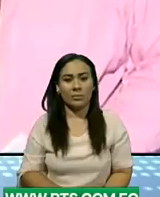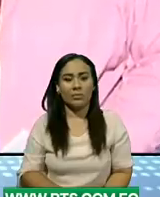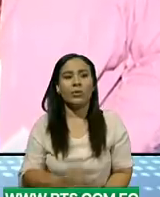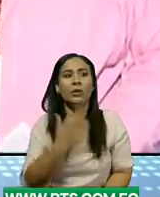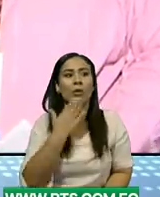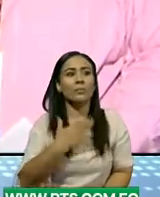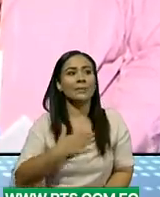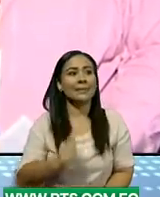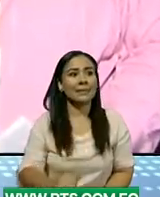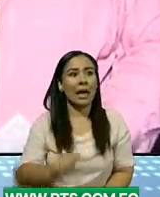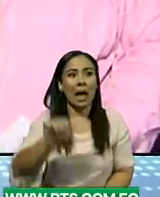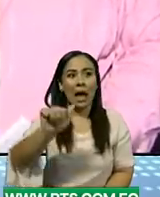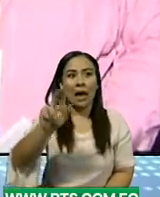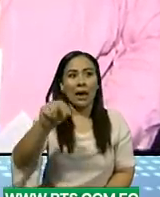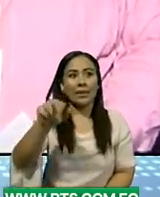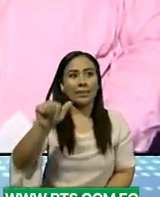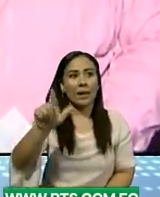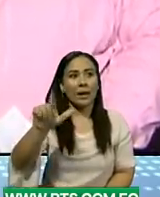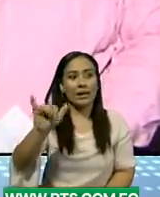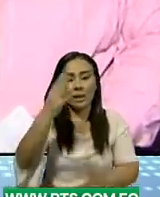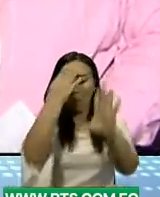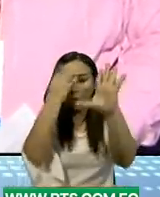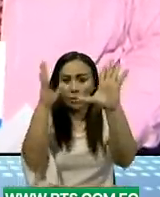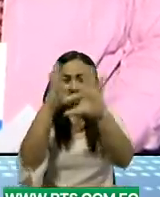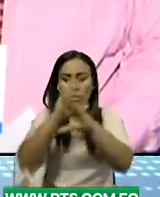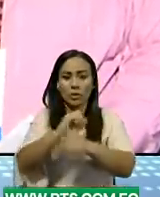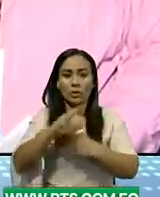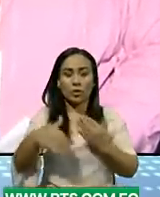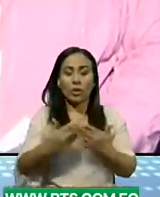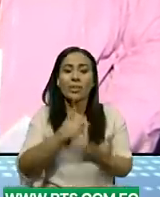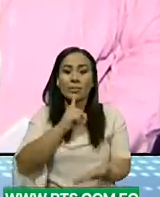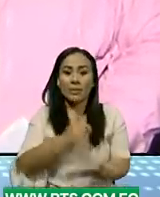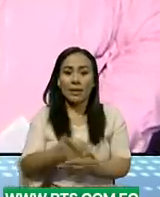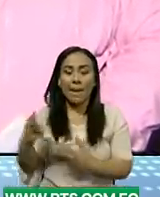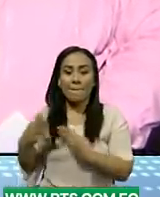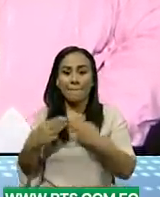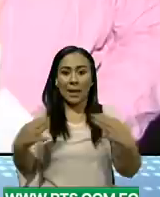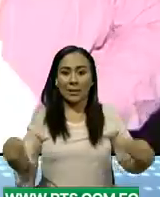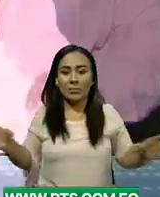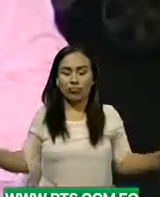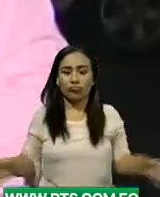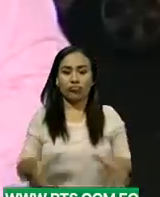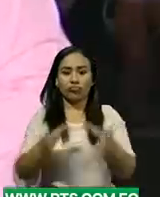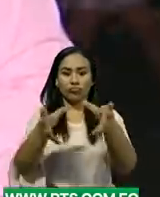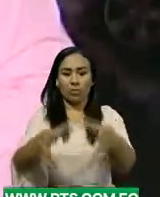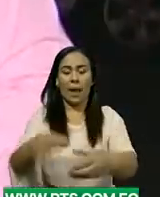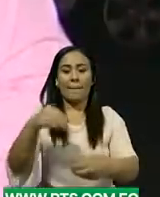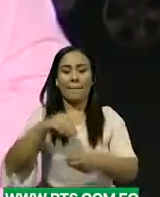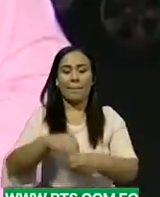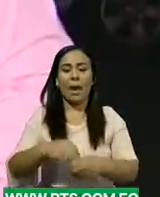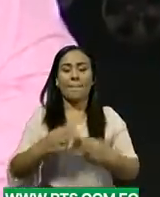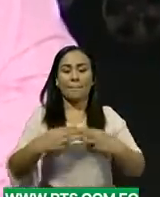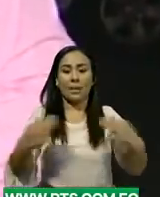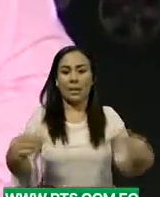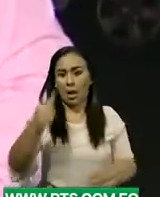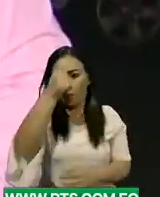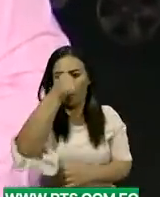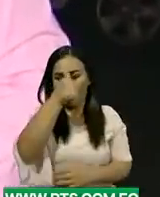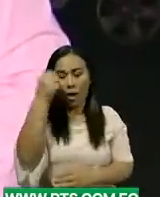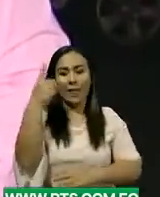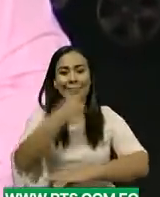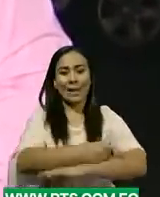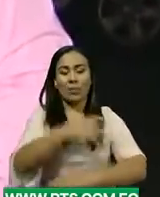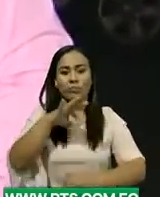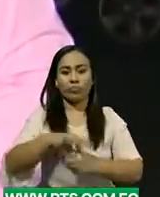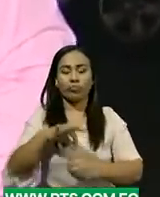¿Qué tal, Ana y amigos televidentes? Muy buenas noches. En efecto, el traslado del material electoral para este día domingo, día de elecciones,